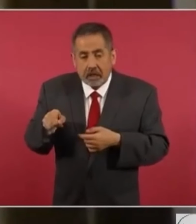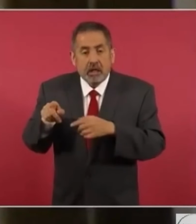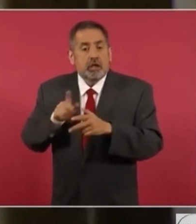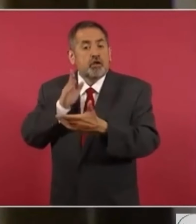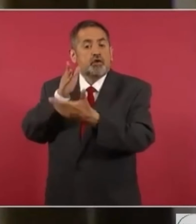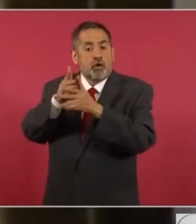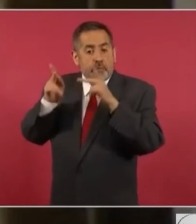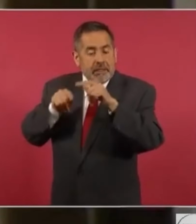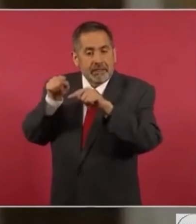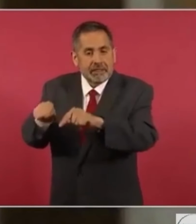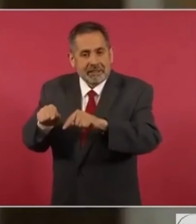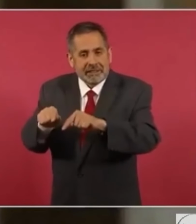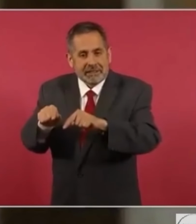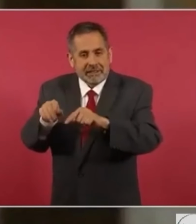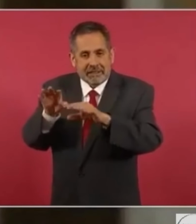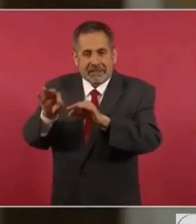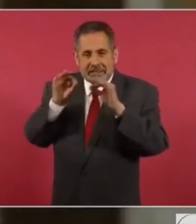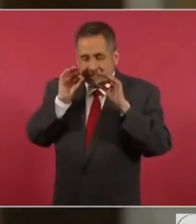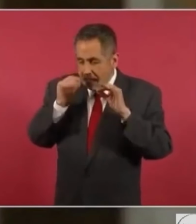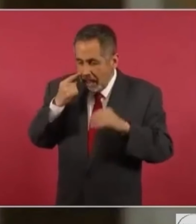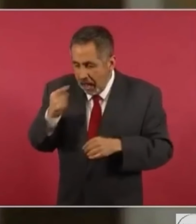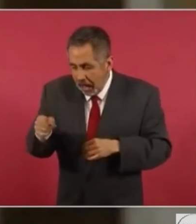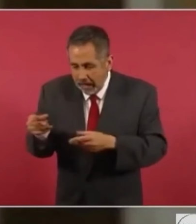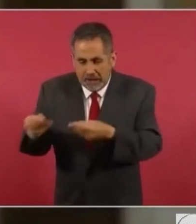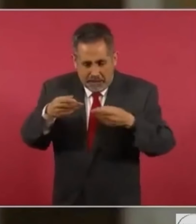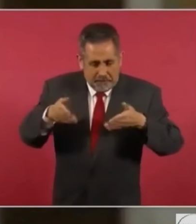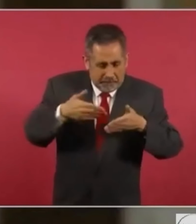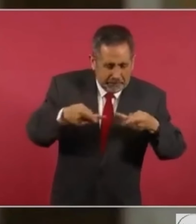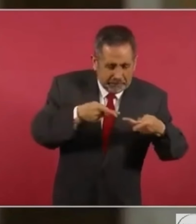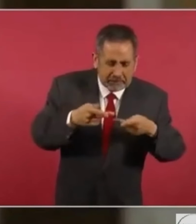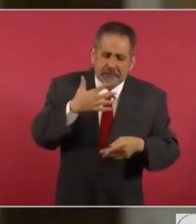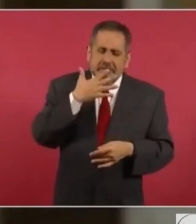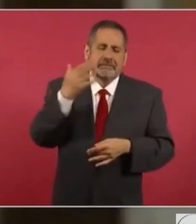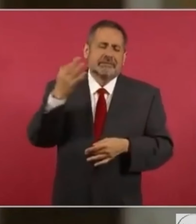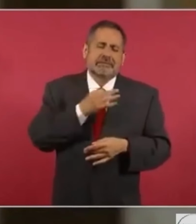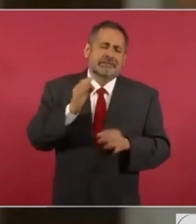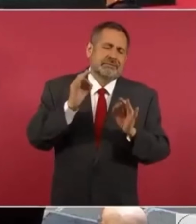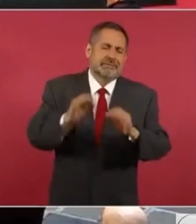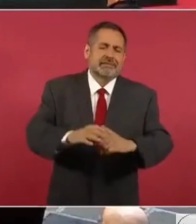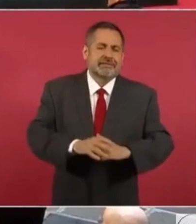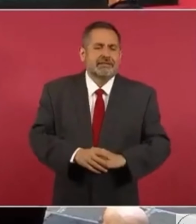visité, fueron a pescar un par que me prepararon de la manera tradicional.